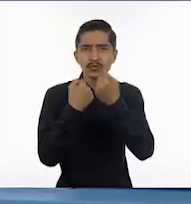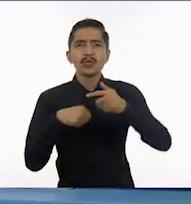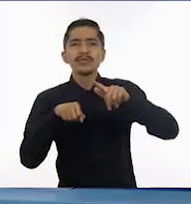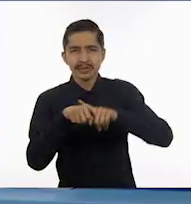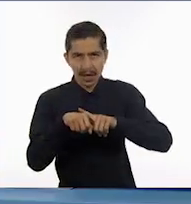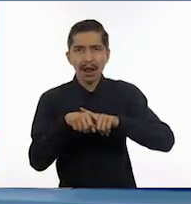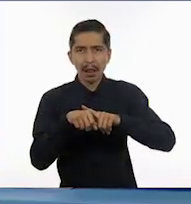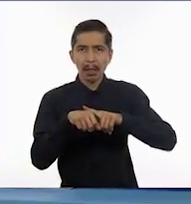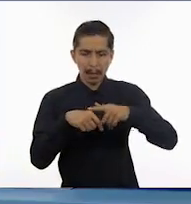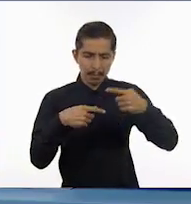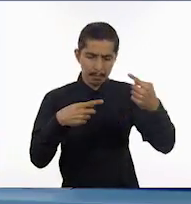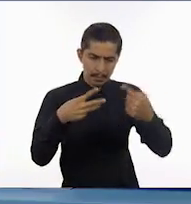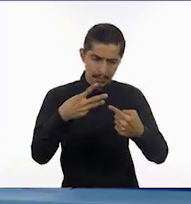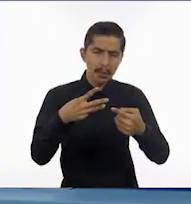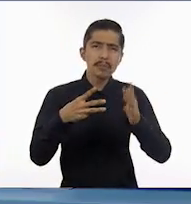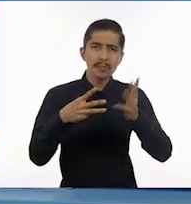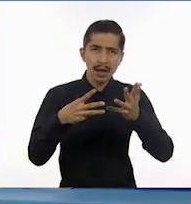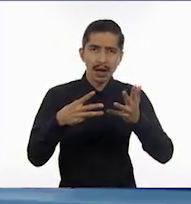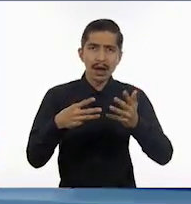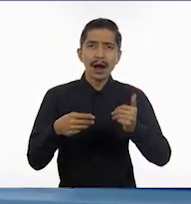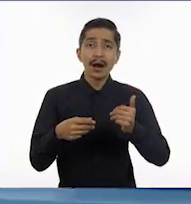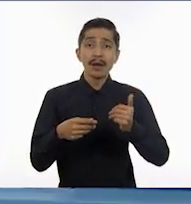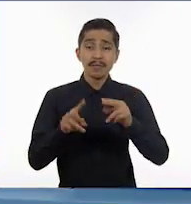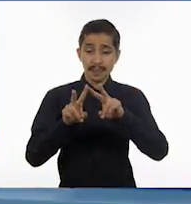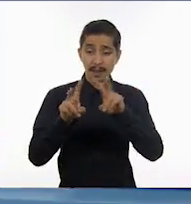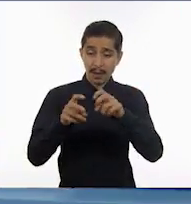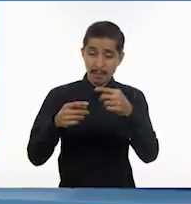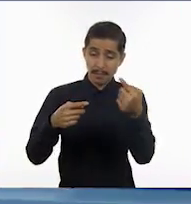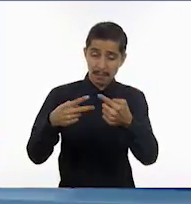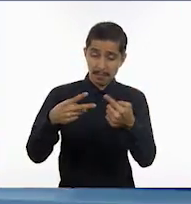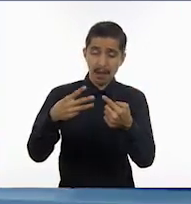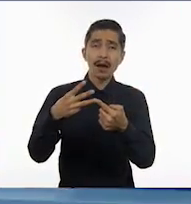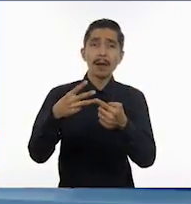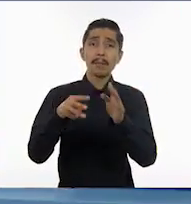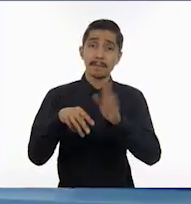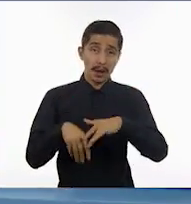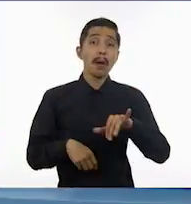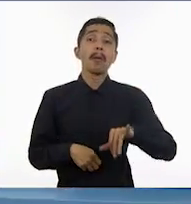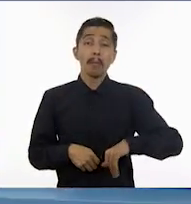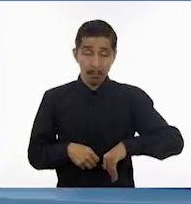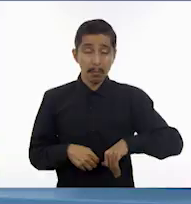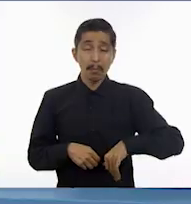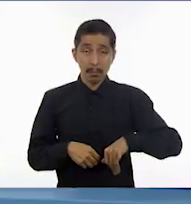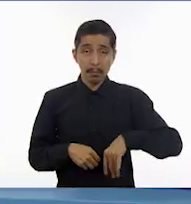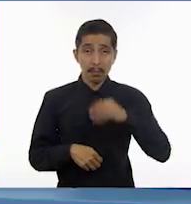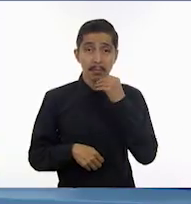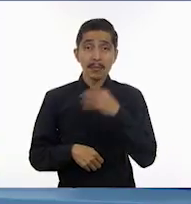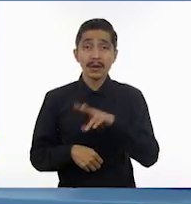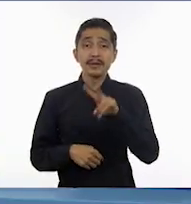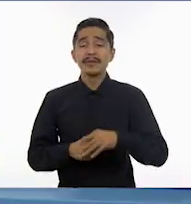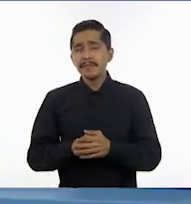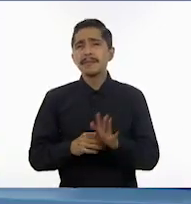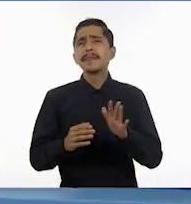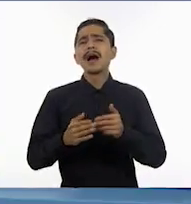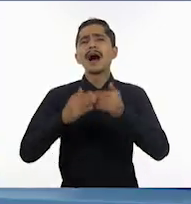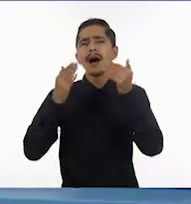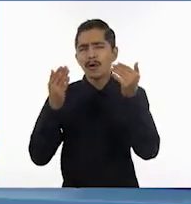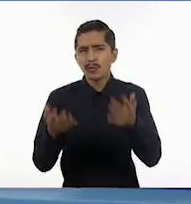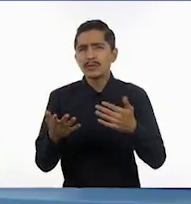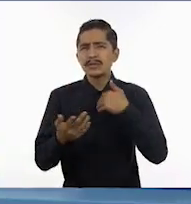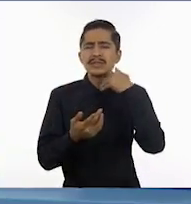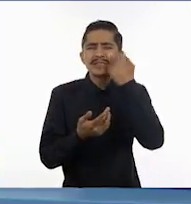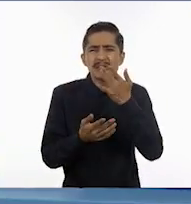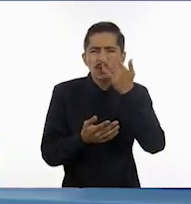social. Y todos los temas han sido muy interesantes. Pero a mí me gustaría conocer mucho más